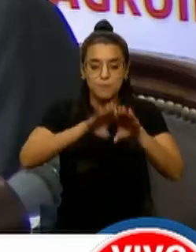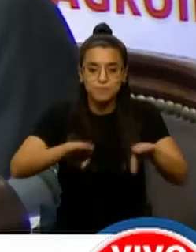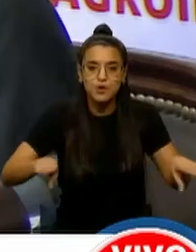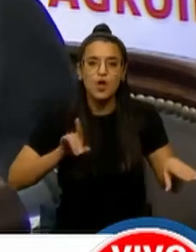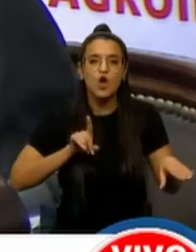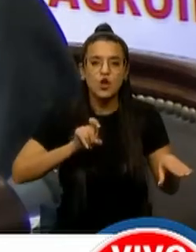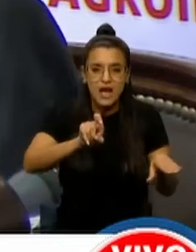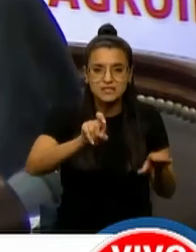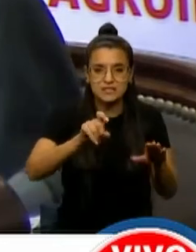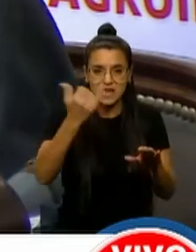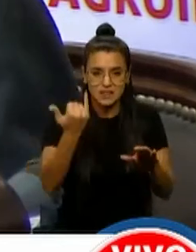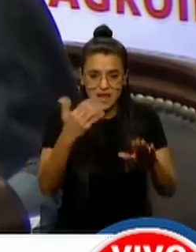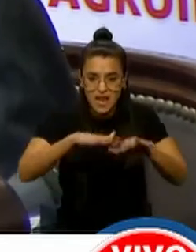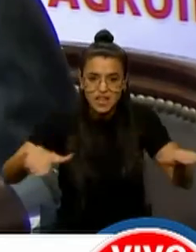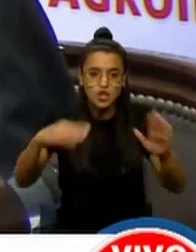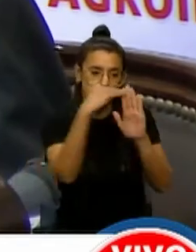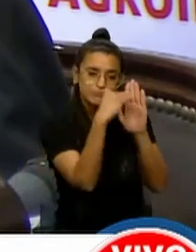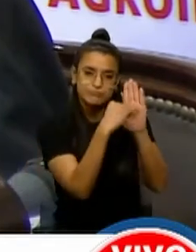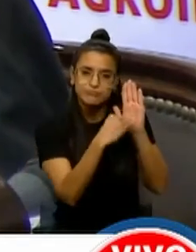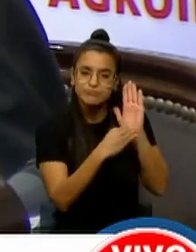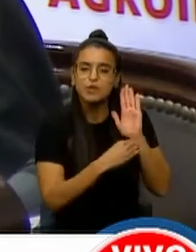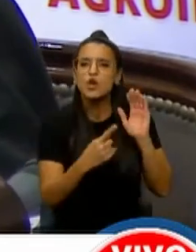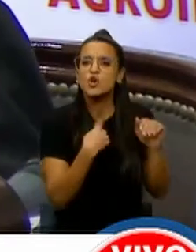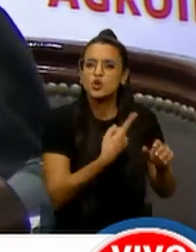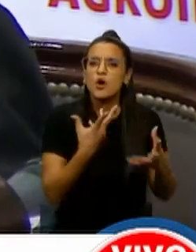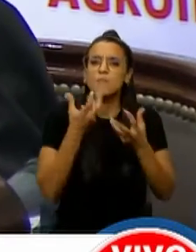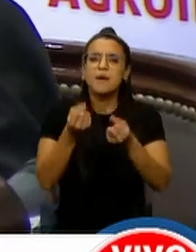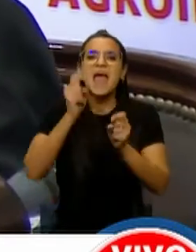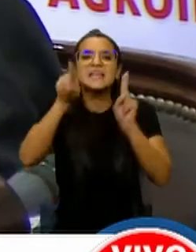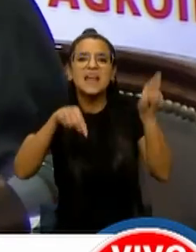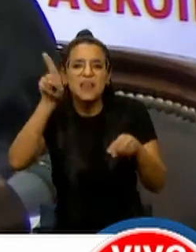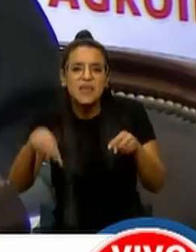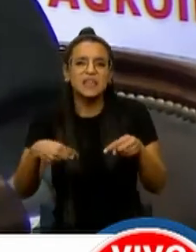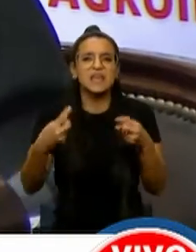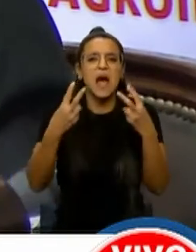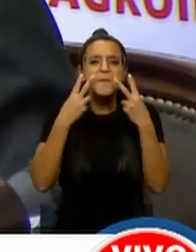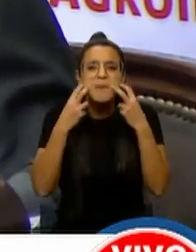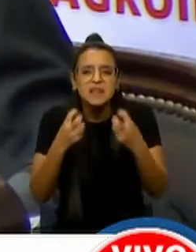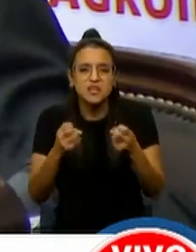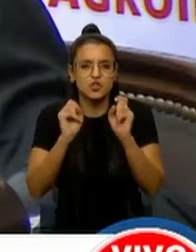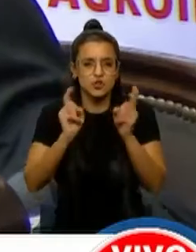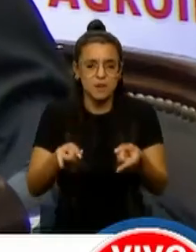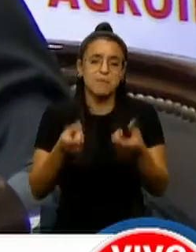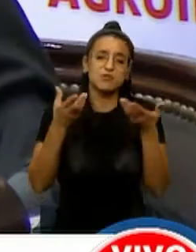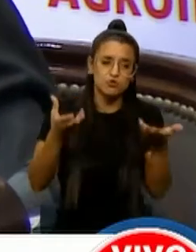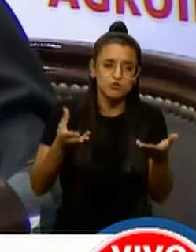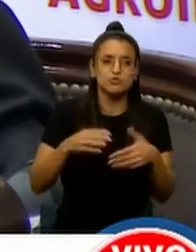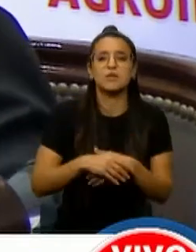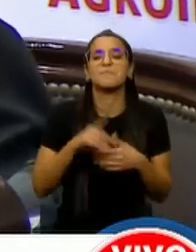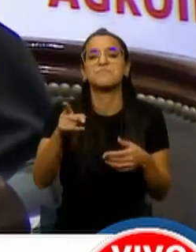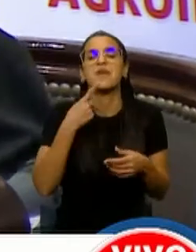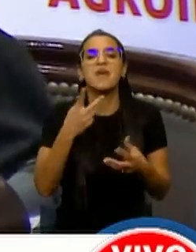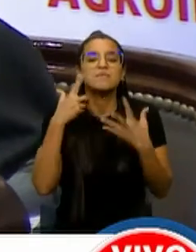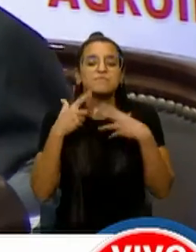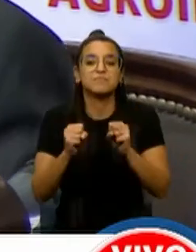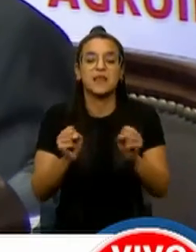hospitalario argentino, es decir, con esto colaboramos a la estadística y a la investigación y por lo tanto al